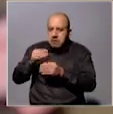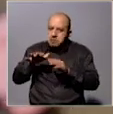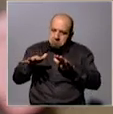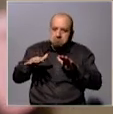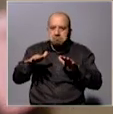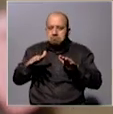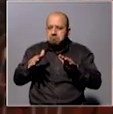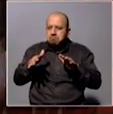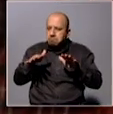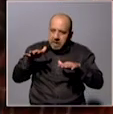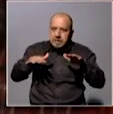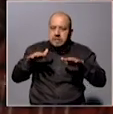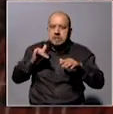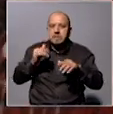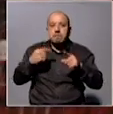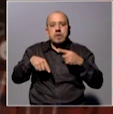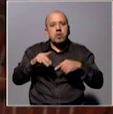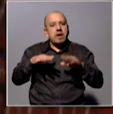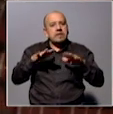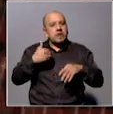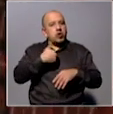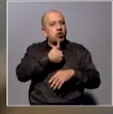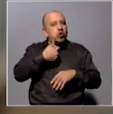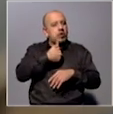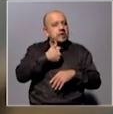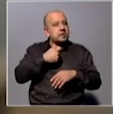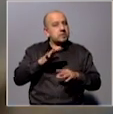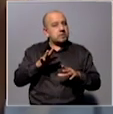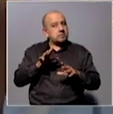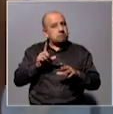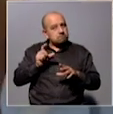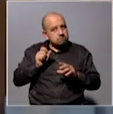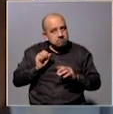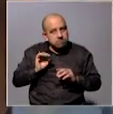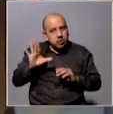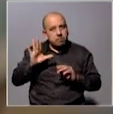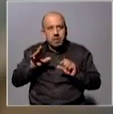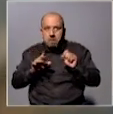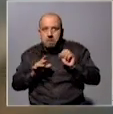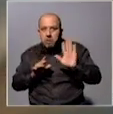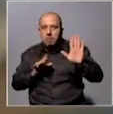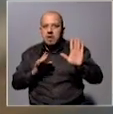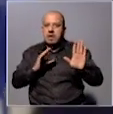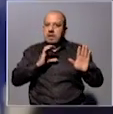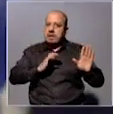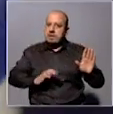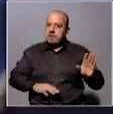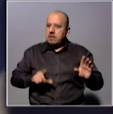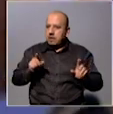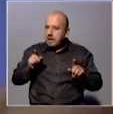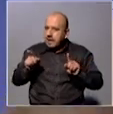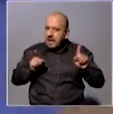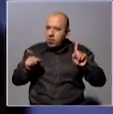parecidas, pero donde muchas veces los roles son también características y particulares de